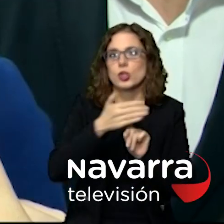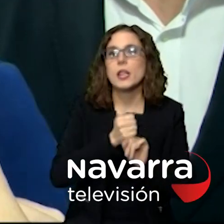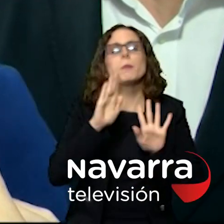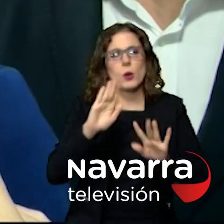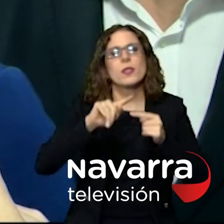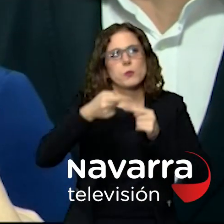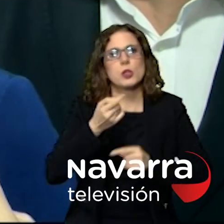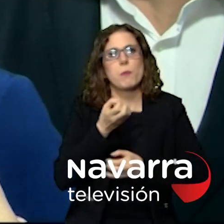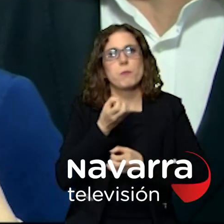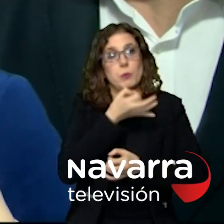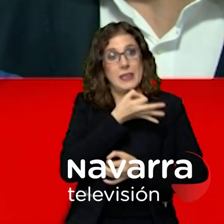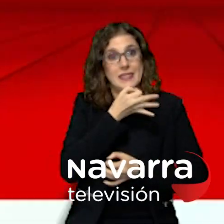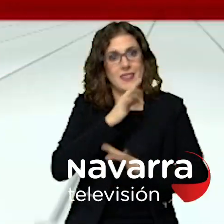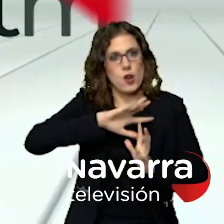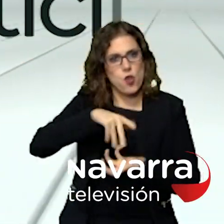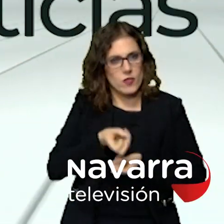noticias al respecto.